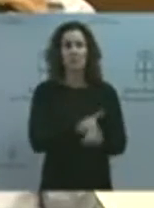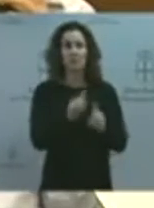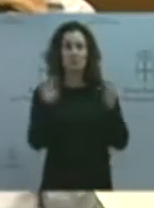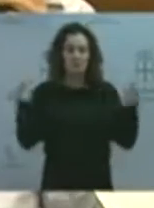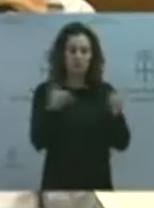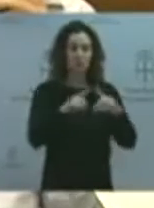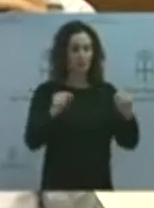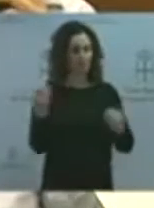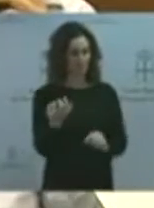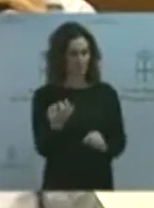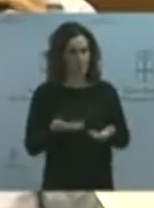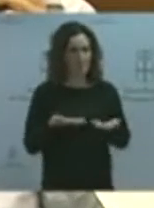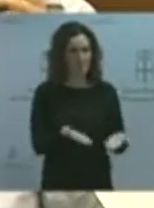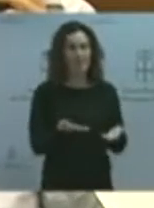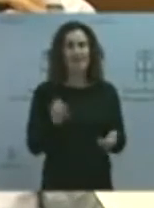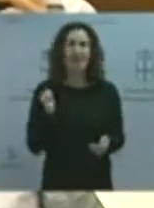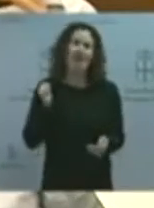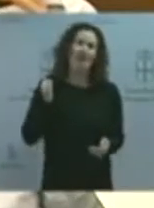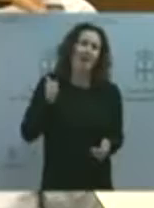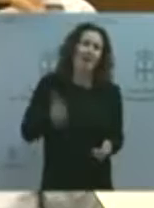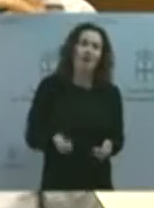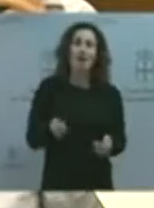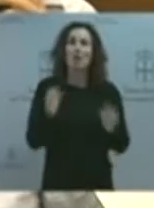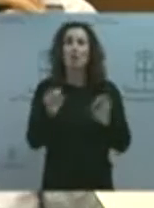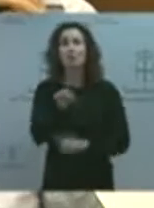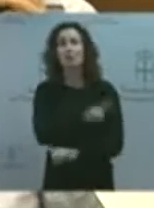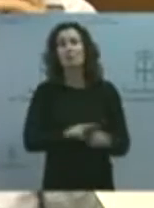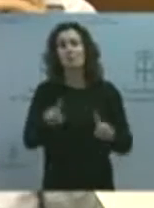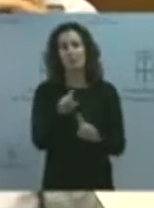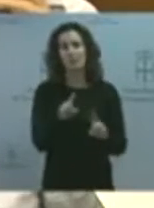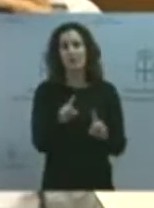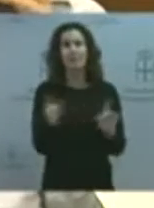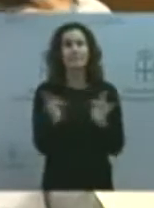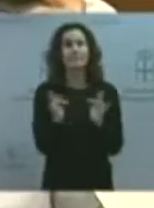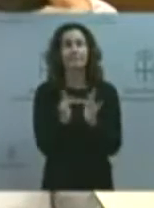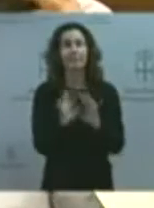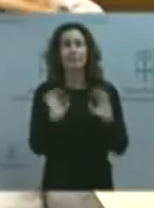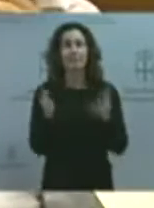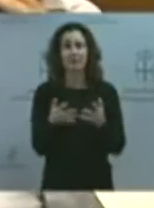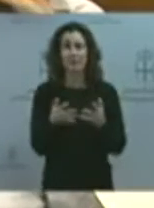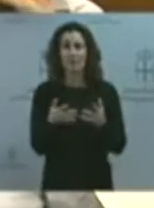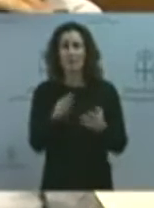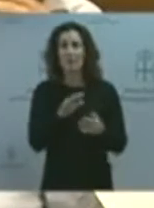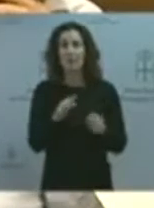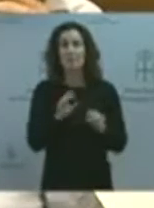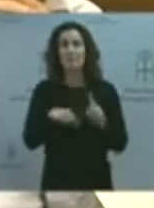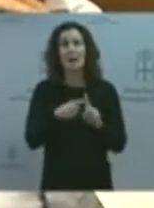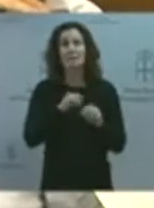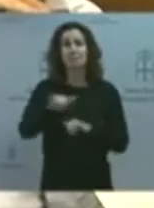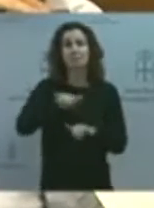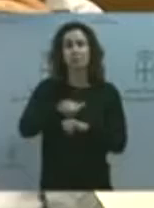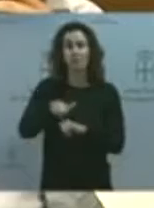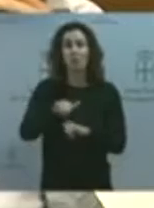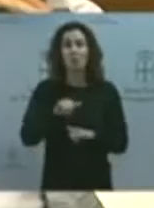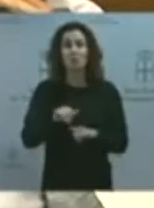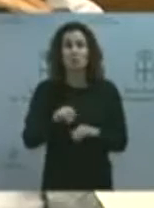La conectividad nos tiene condenadas a una suerte de insularidad en la que salir y entrar de Asturias es imposible en ocasiones y